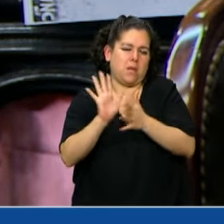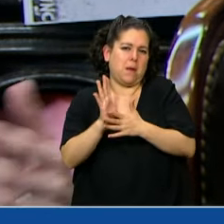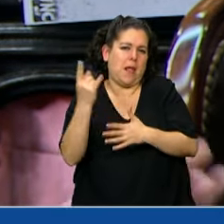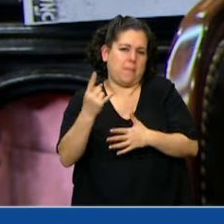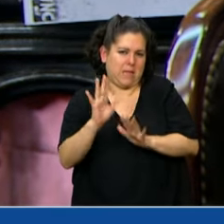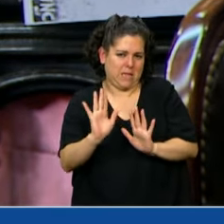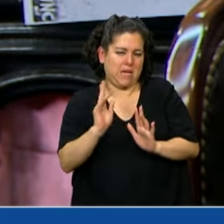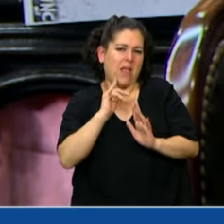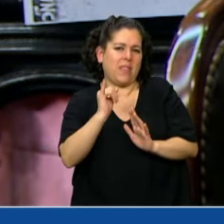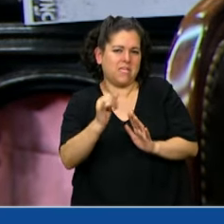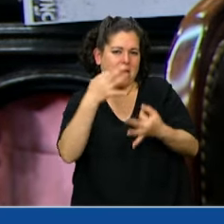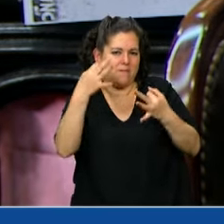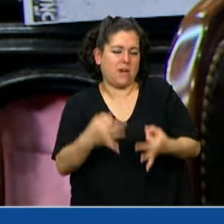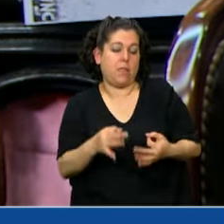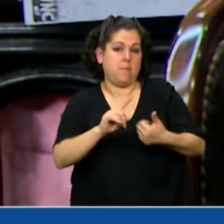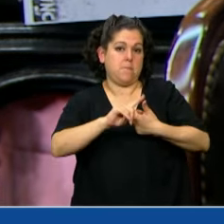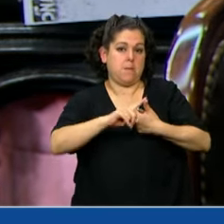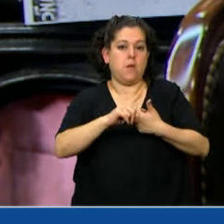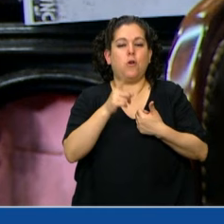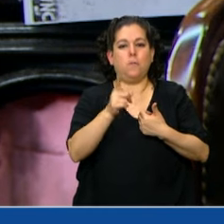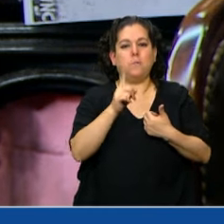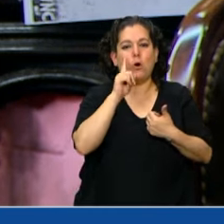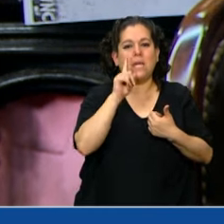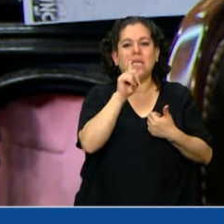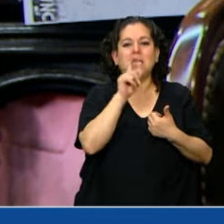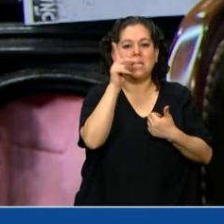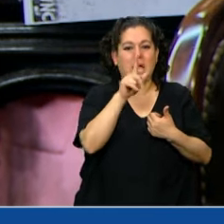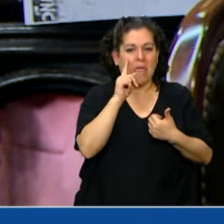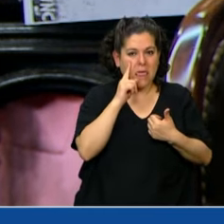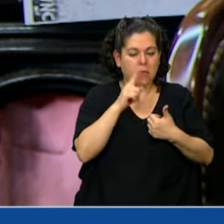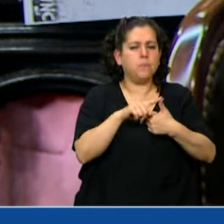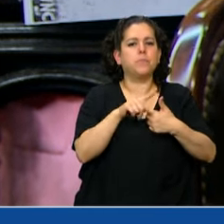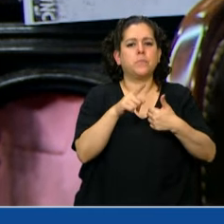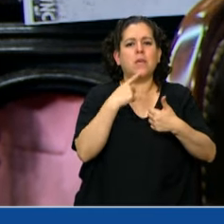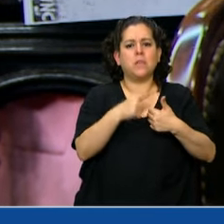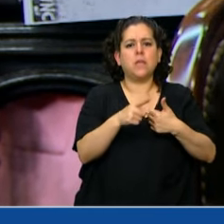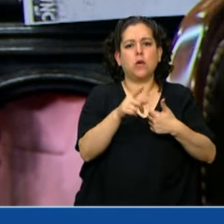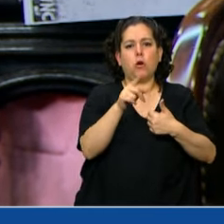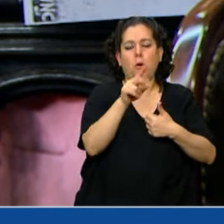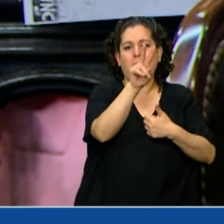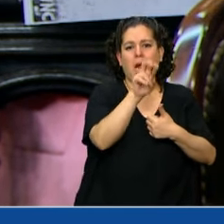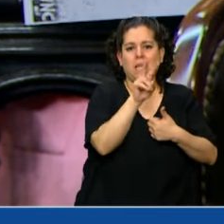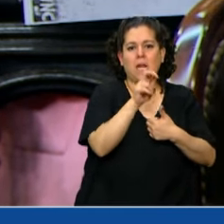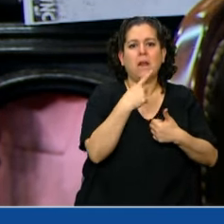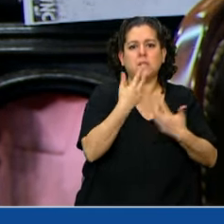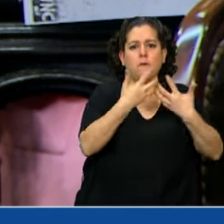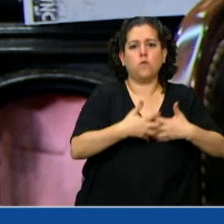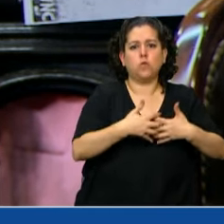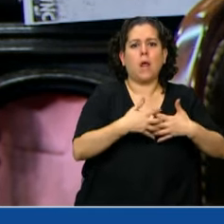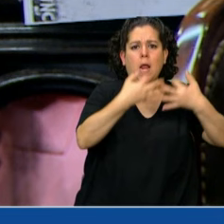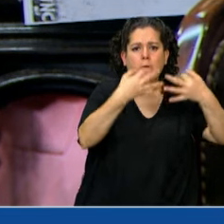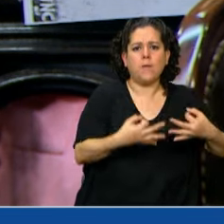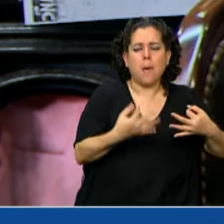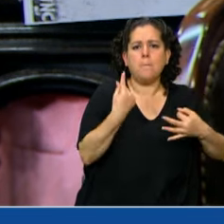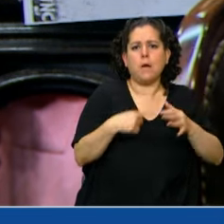la primera es la que mencionaba el diputado itaí eh que plantea que el mercado de alquileres funcionaba bien y que esta ley lo